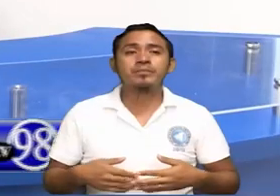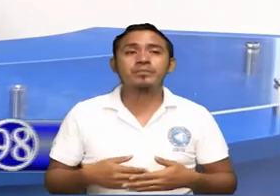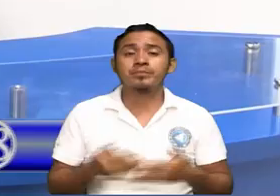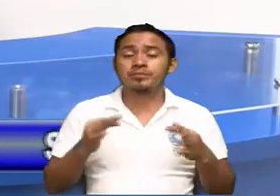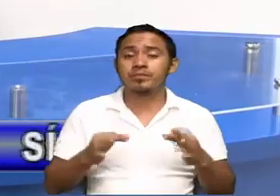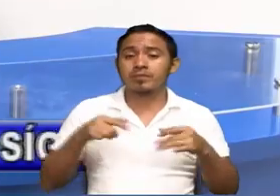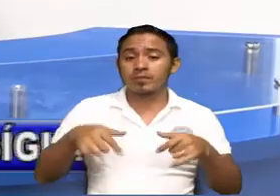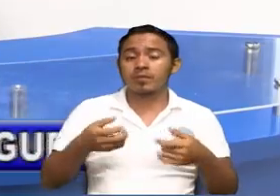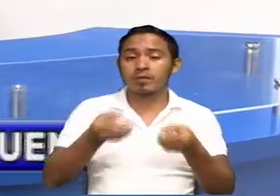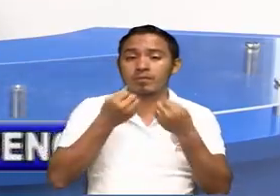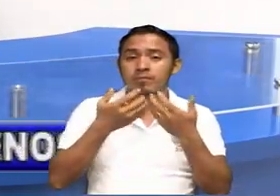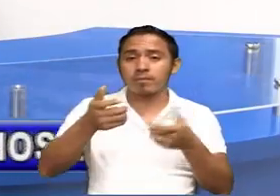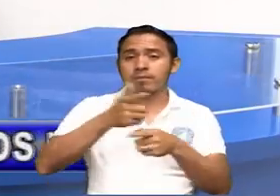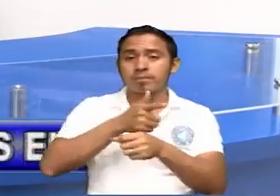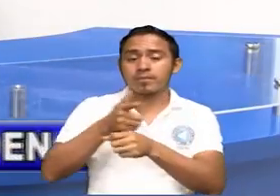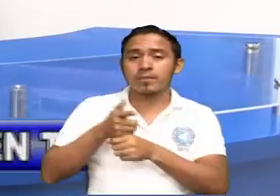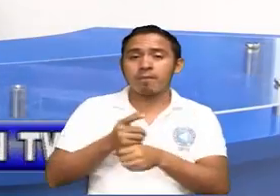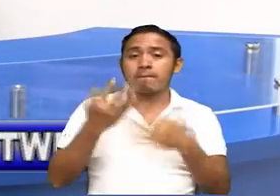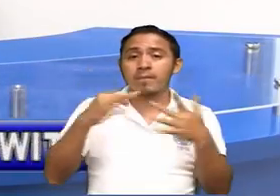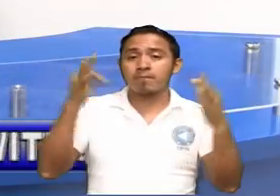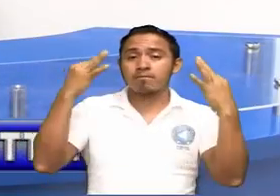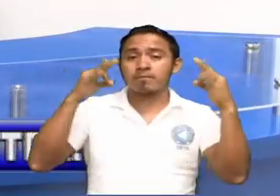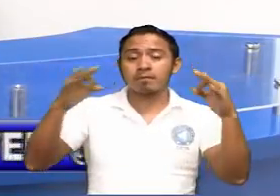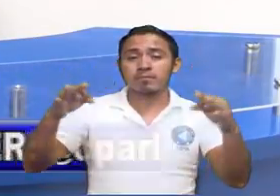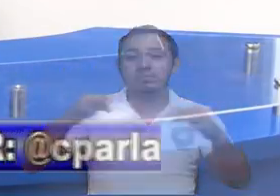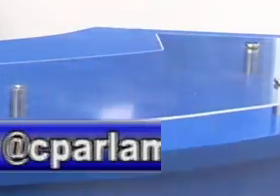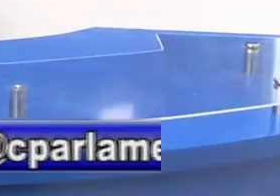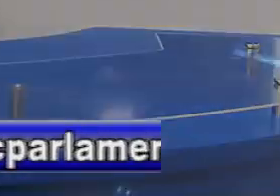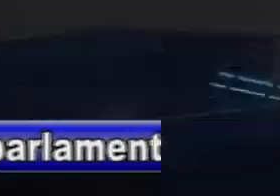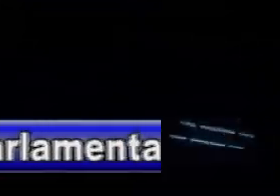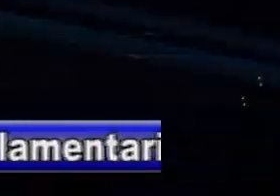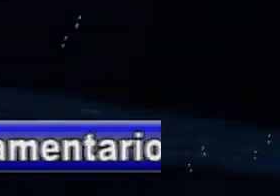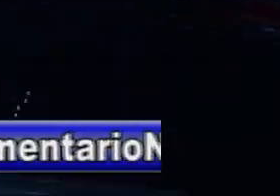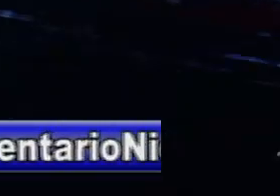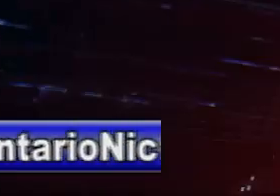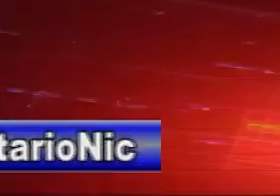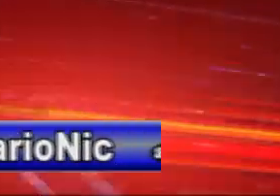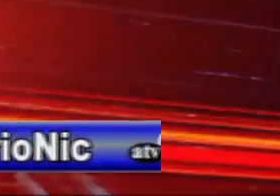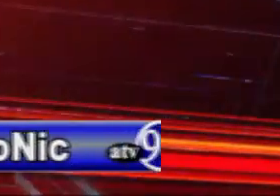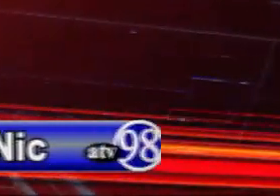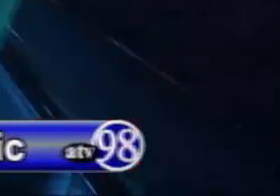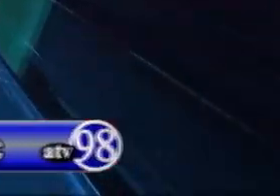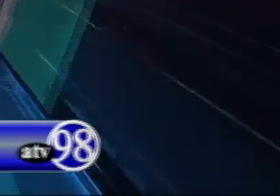Bien, y ahora les dejamos con los videos que están marcando tendencia en las redes sociales.